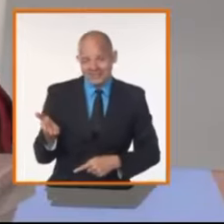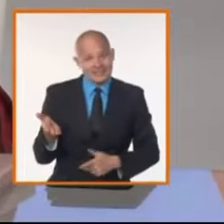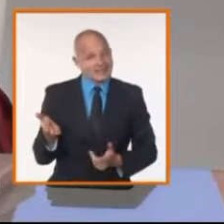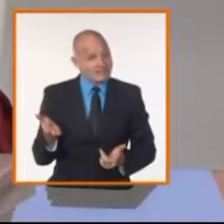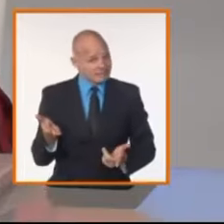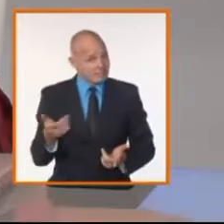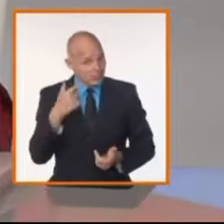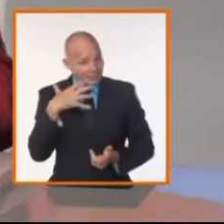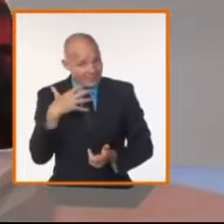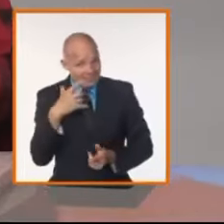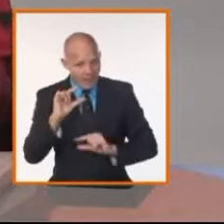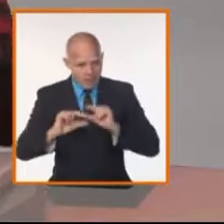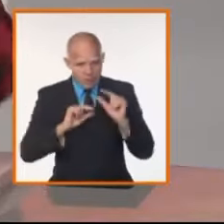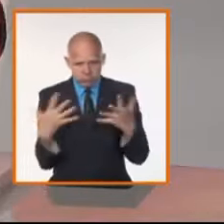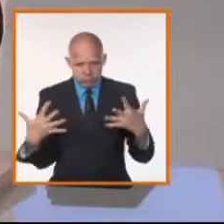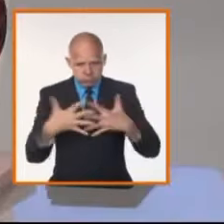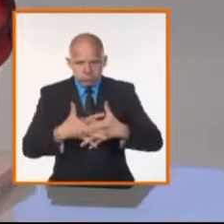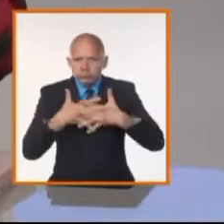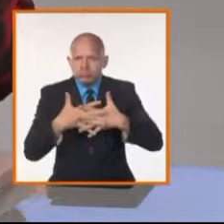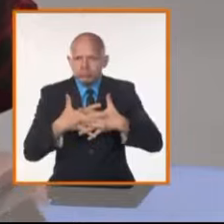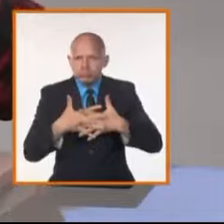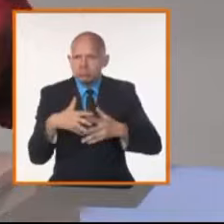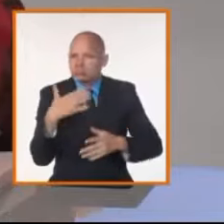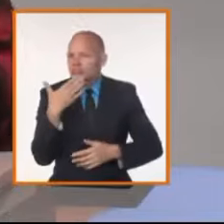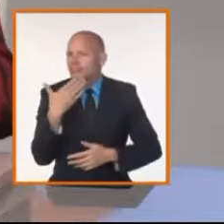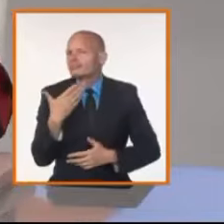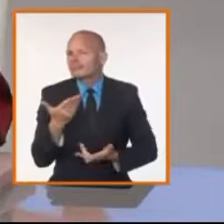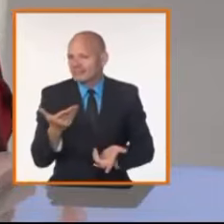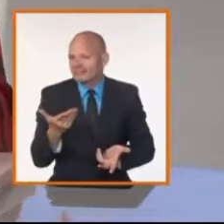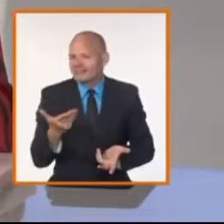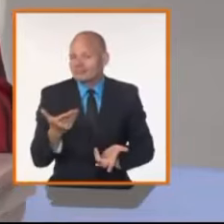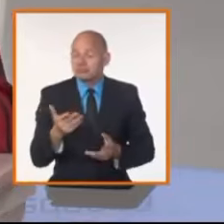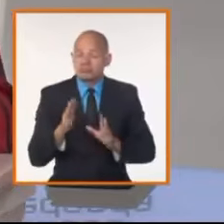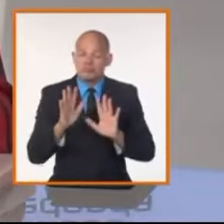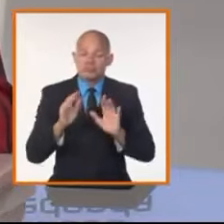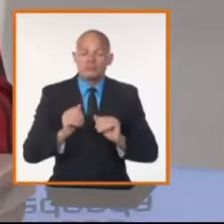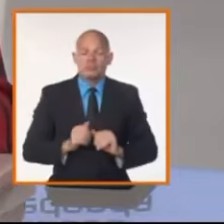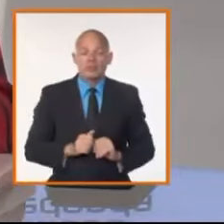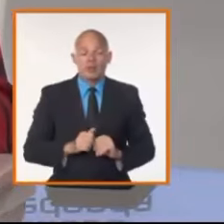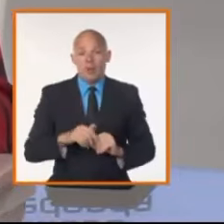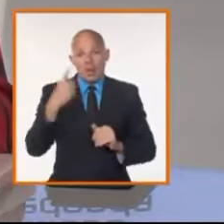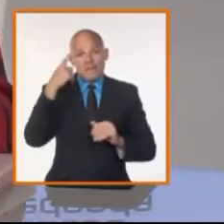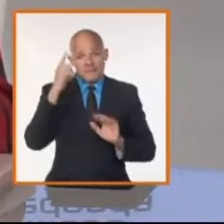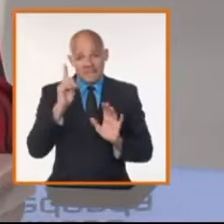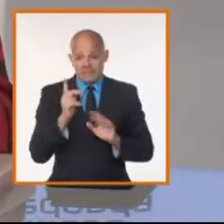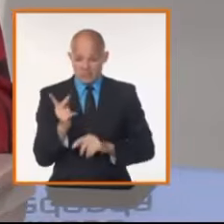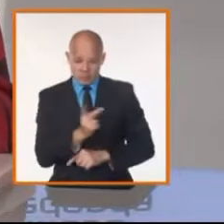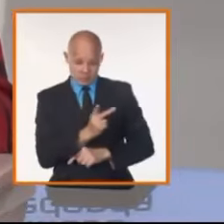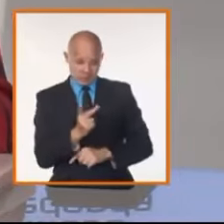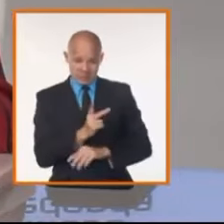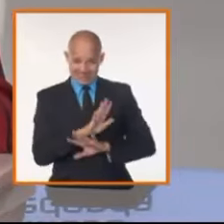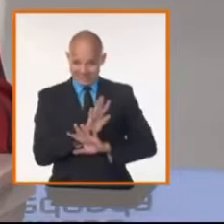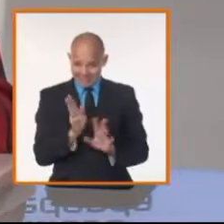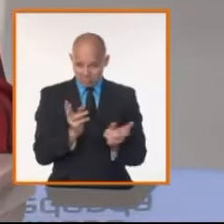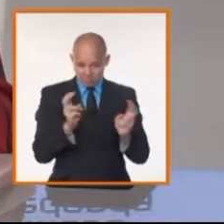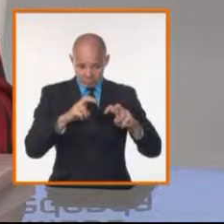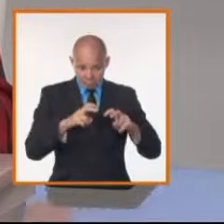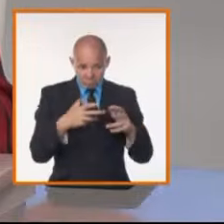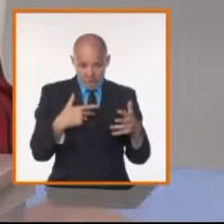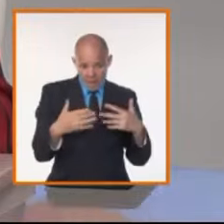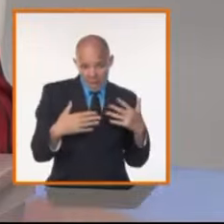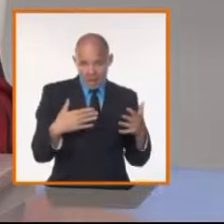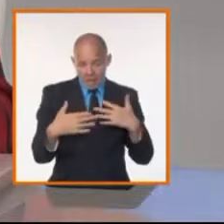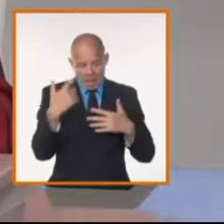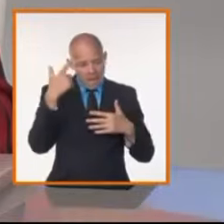O sea que resumiendo pienso que eh este encuentro pues marca el